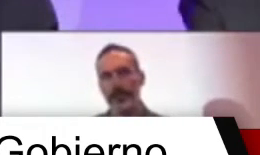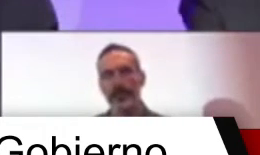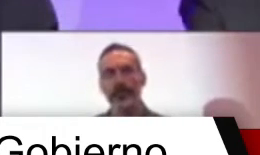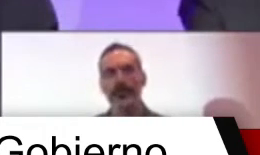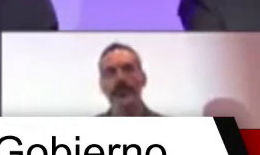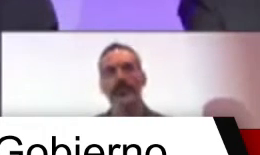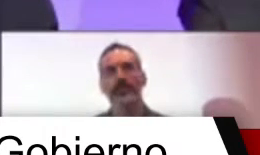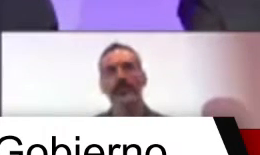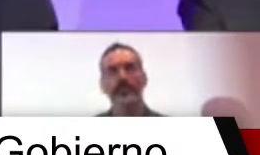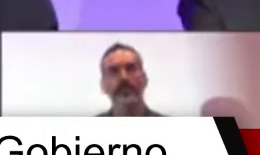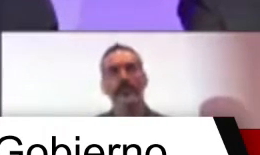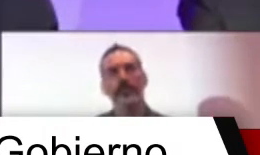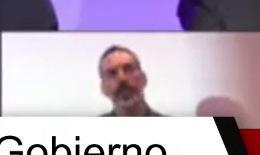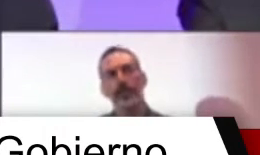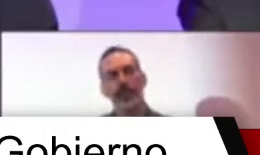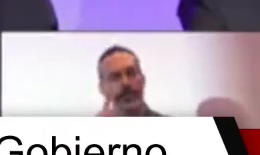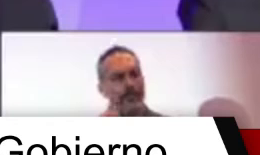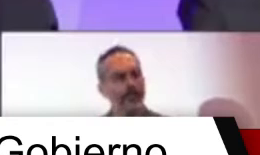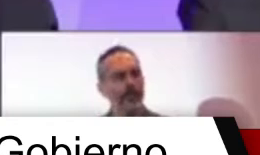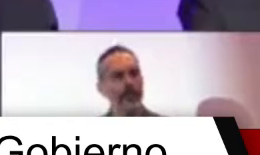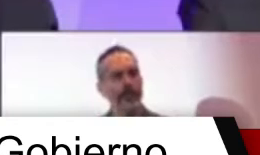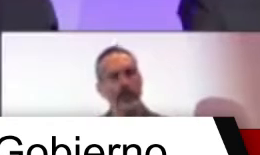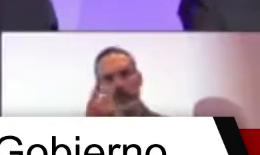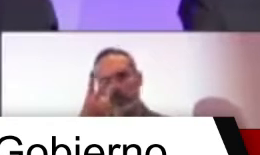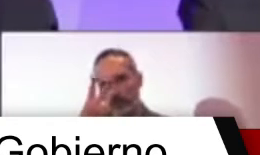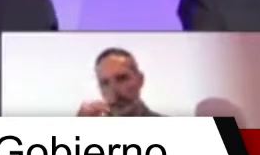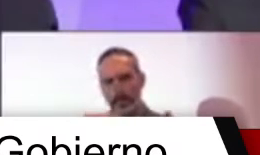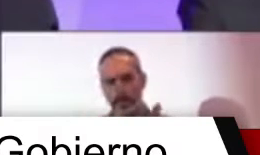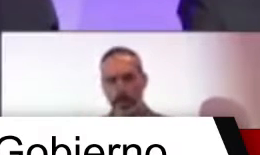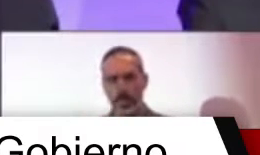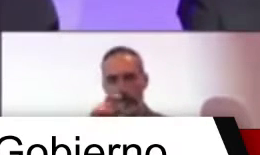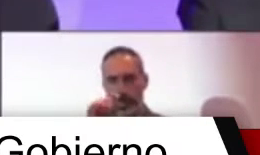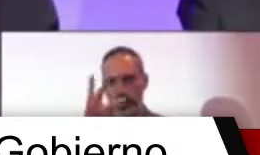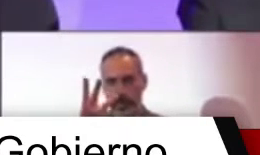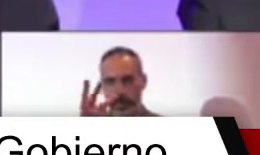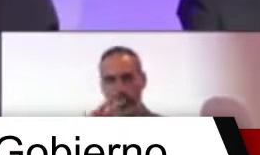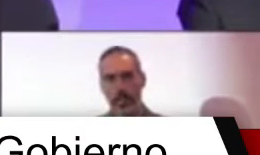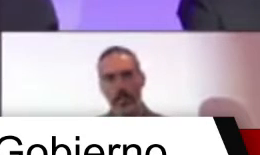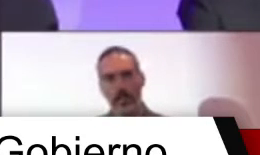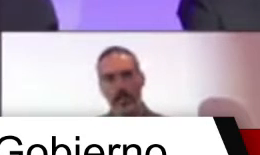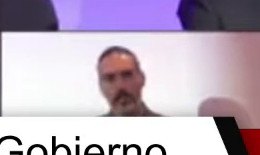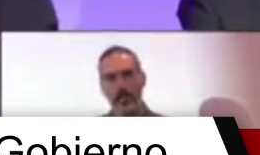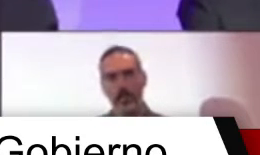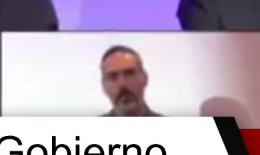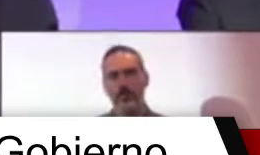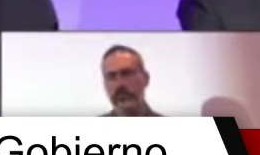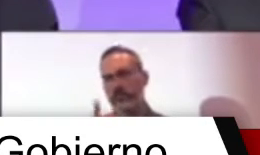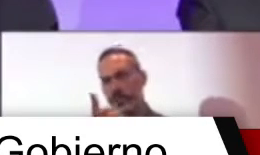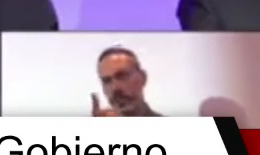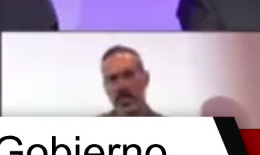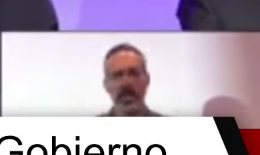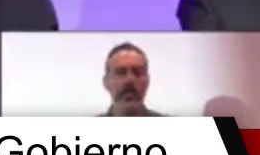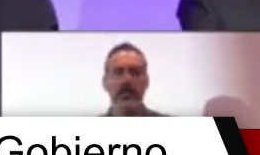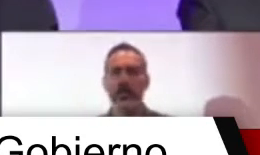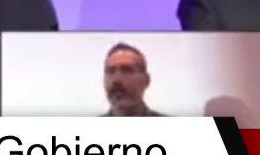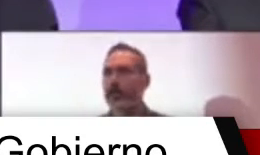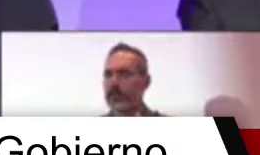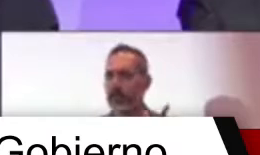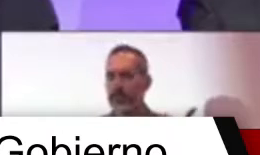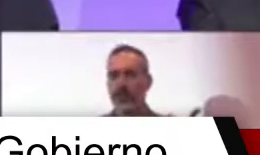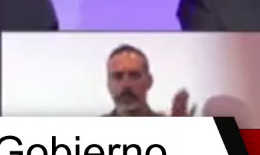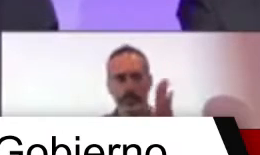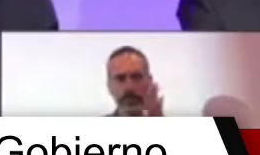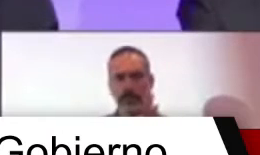Amigas y amigos, en el 2023 vamos a mantener las 6 acciones que nos han permitido corregir el rumbo de